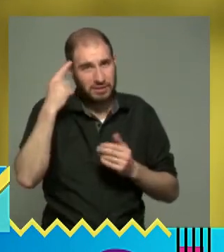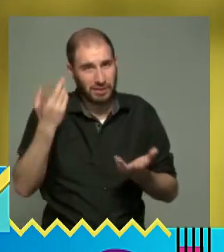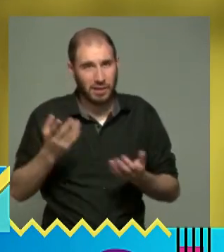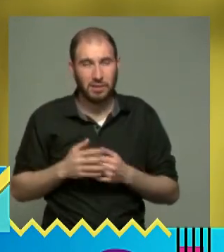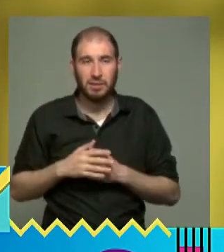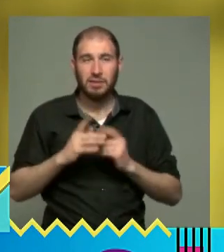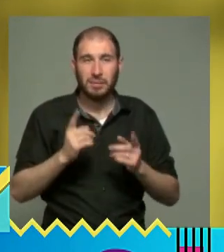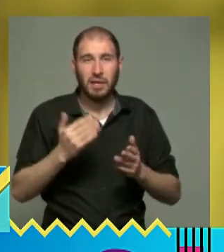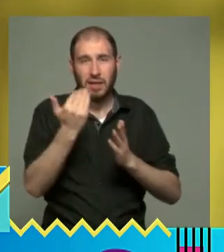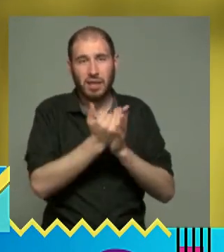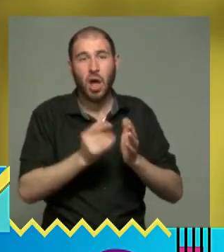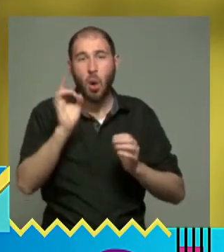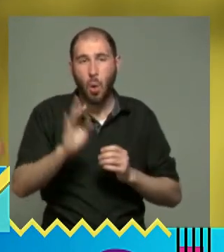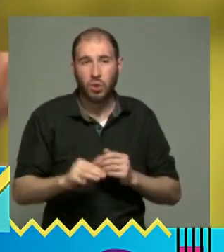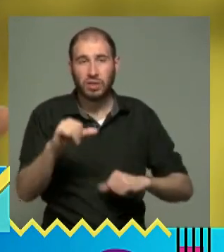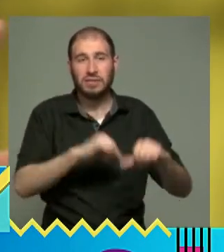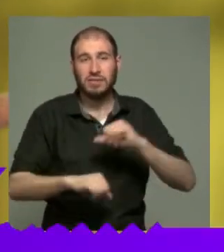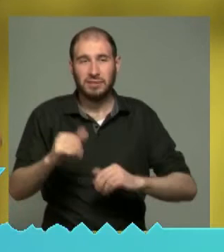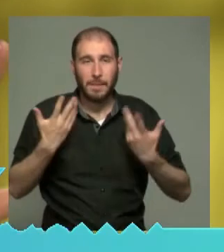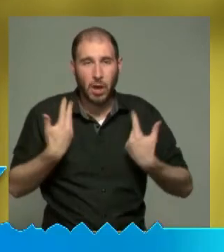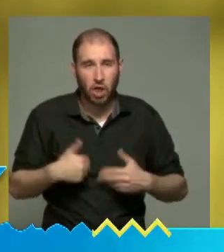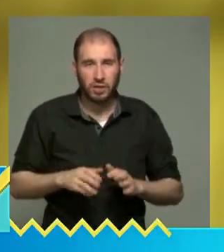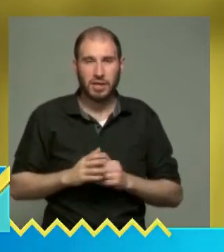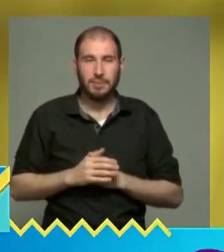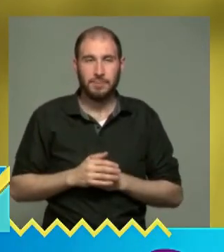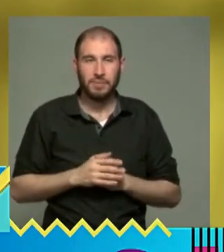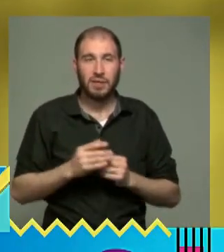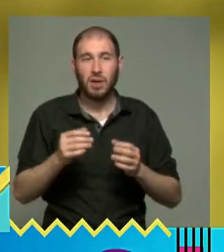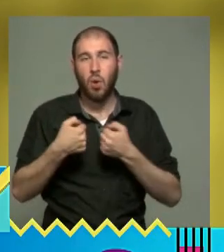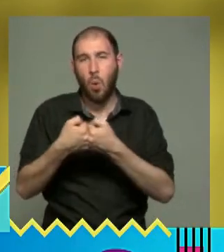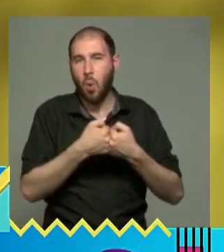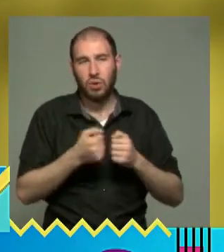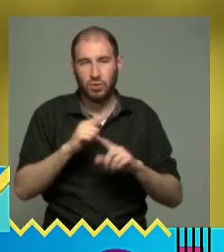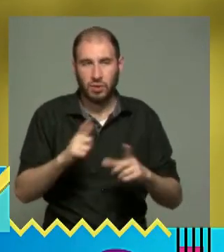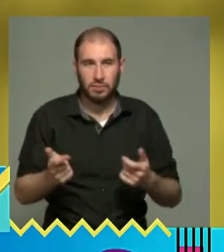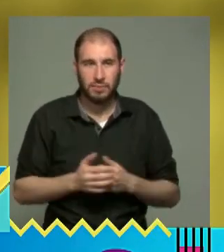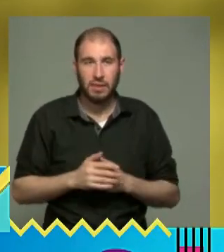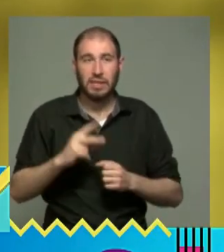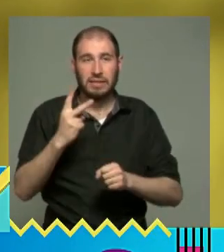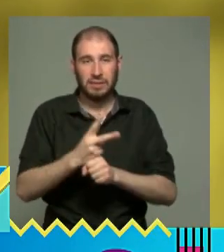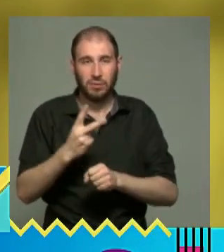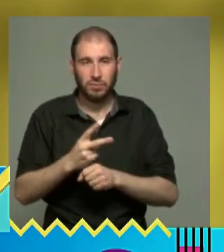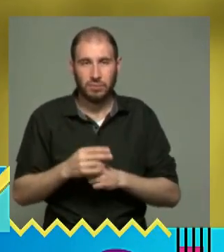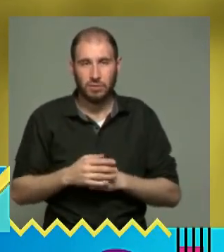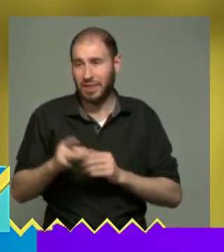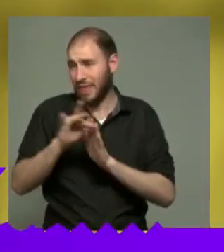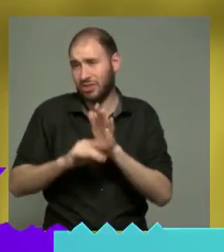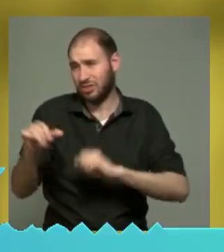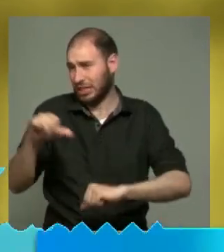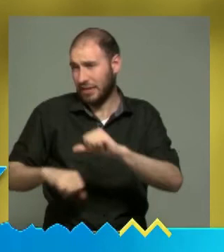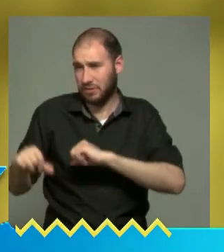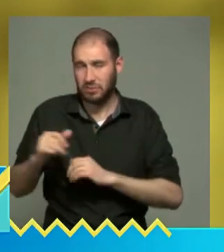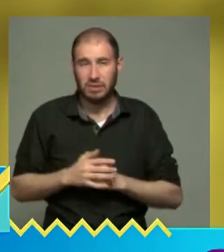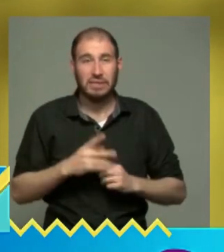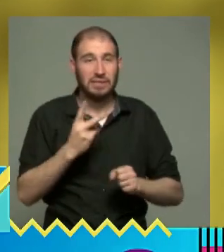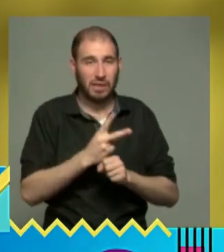en eso tampoco hay un criterio único de la ciencia criterio, sí, biológica. hay un criterio No hay un científico. criterio único de la ciencia Sí. biológica. Y No es segundo, criterio, es un dato científico. segundo,